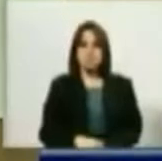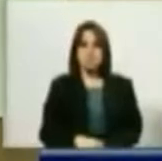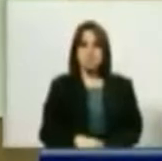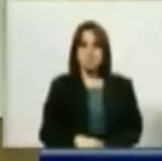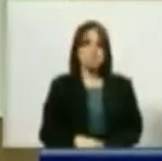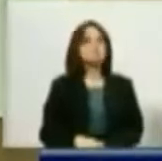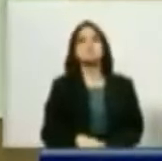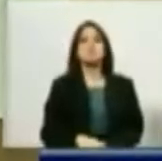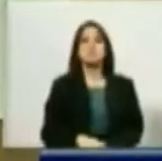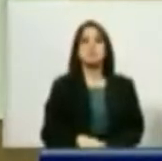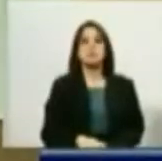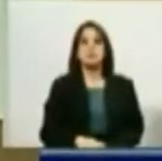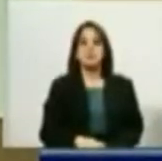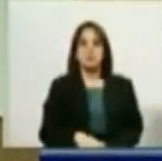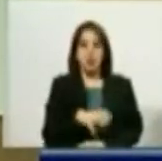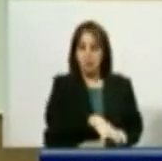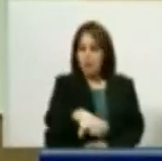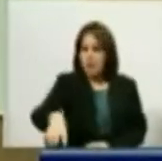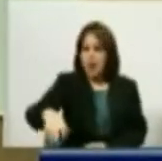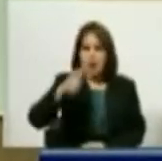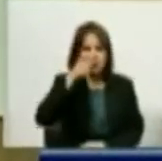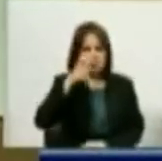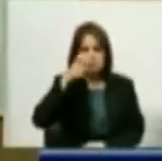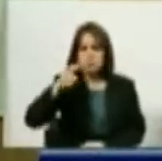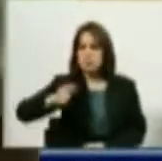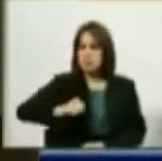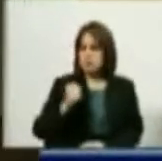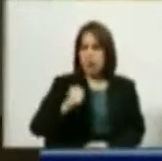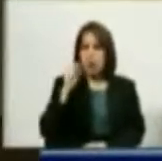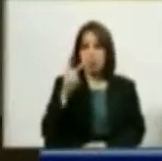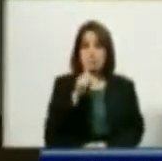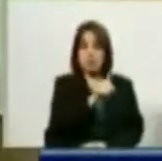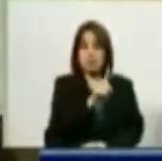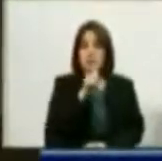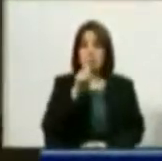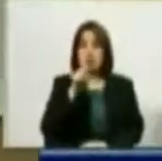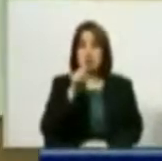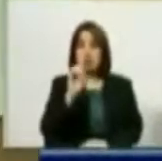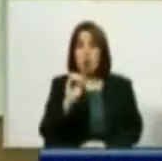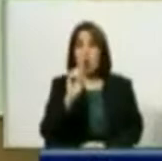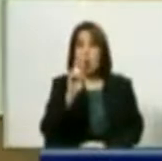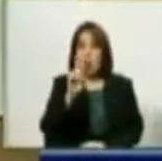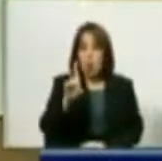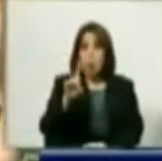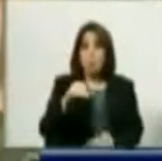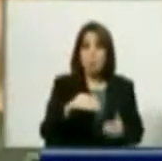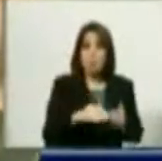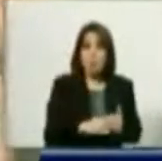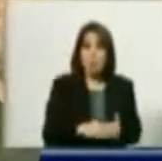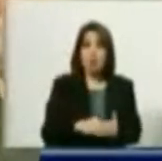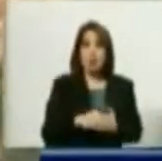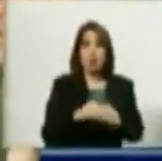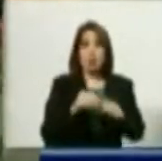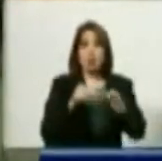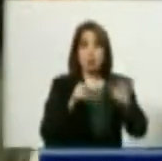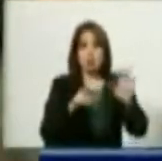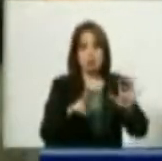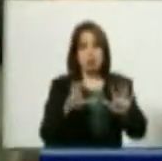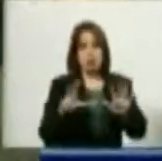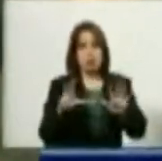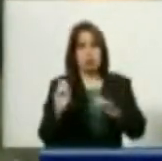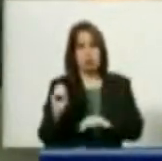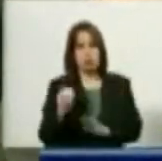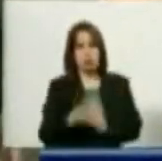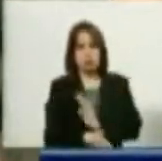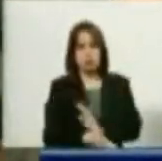dispositivos navidades seguras 2018 despliega ciento un mil ochocientos doce funcionarios numeral